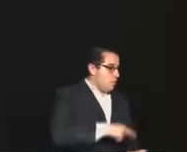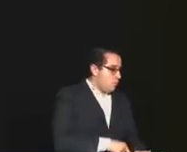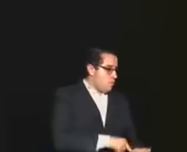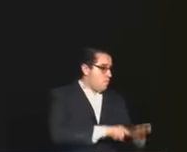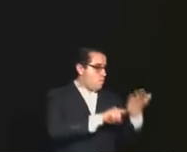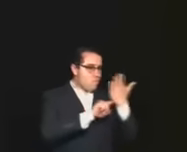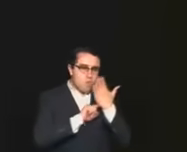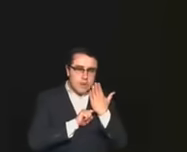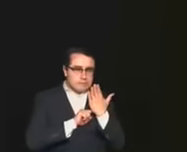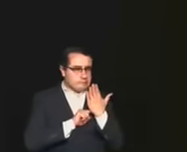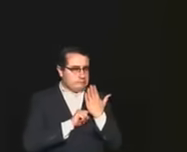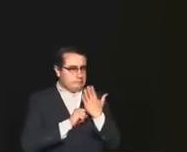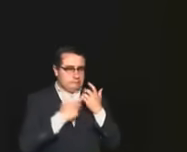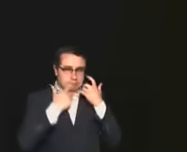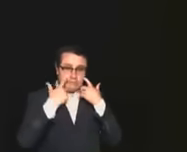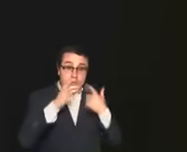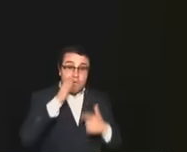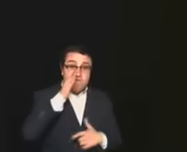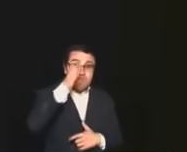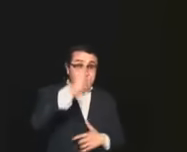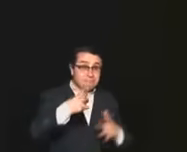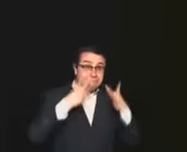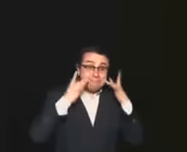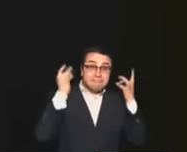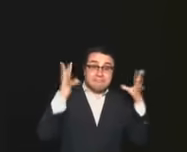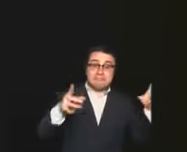esto es lo que más me preocupa, en Colombia.